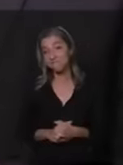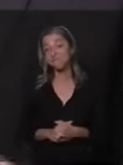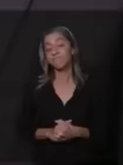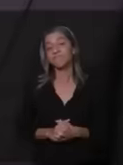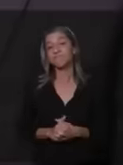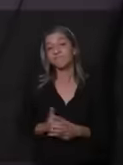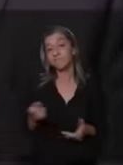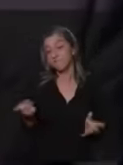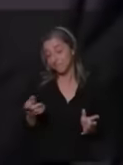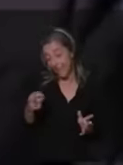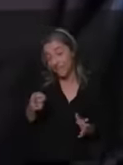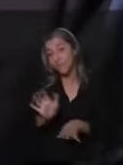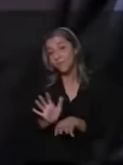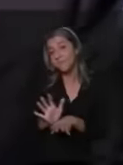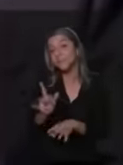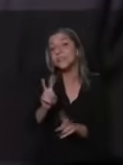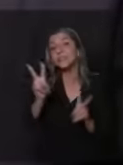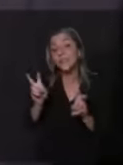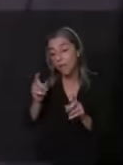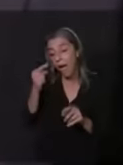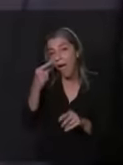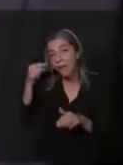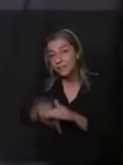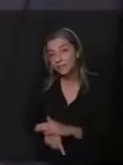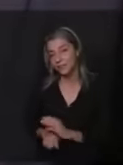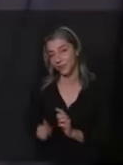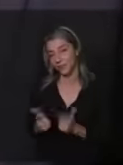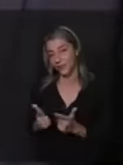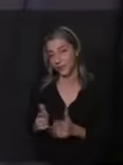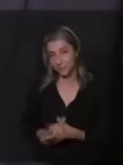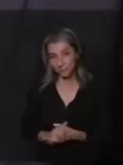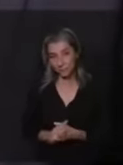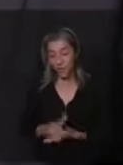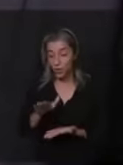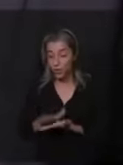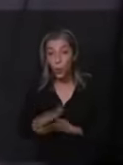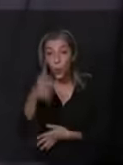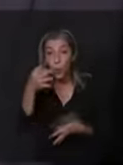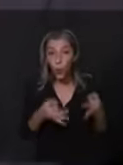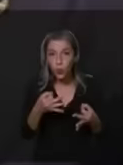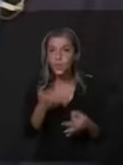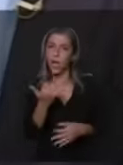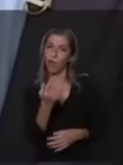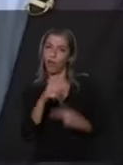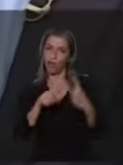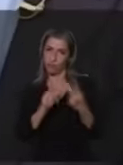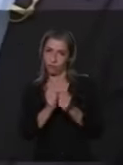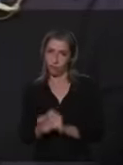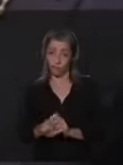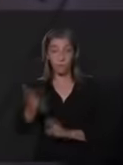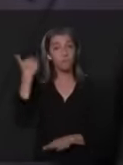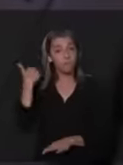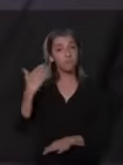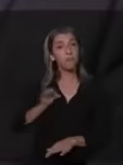con desconocimiento del tema, en materia de justicia hay dos cambios fundamentales para hacer. Uno ya lo planteé en el